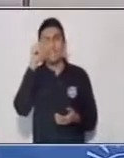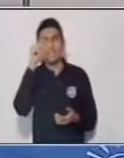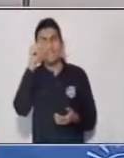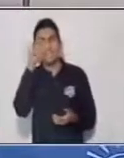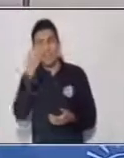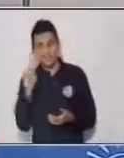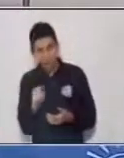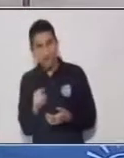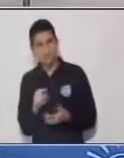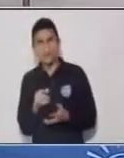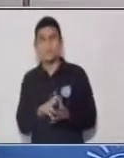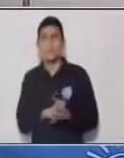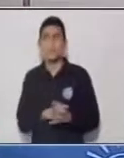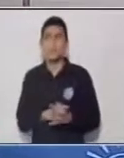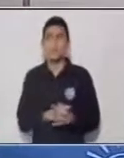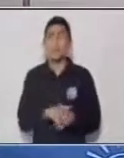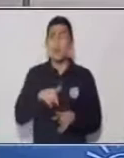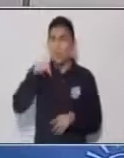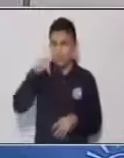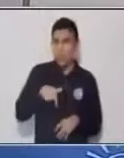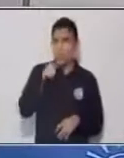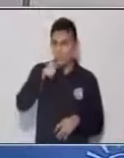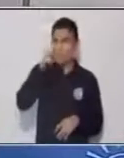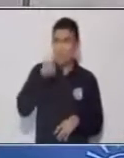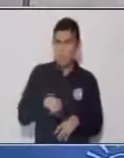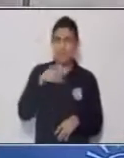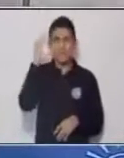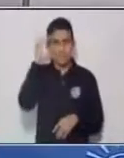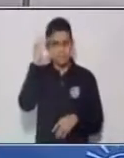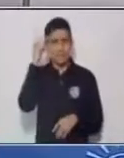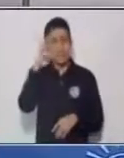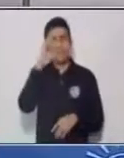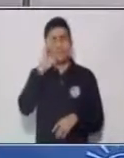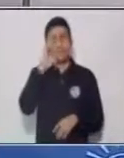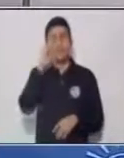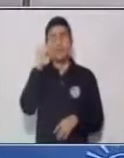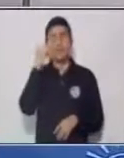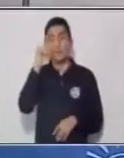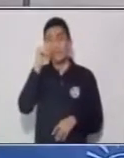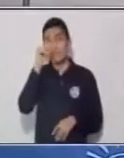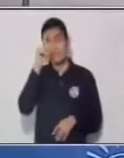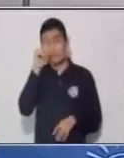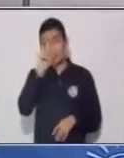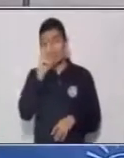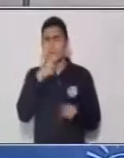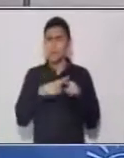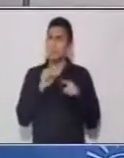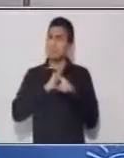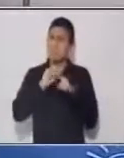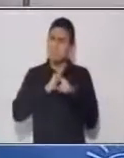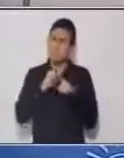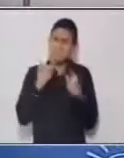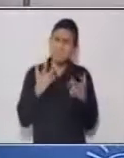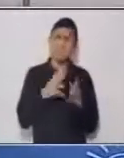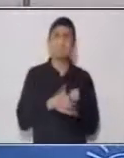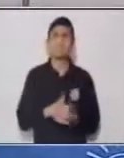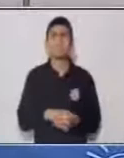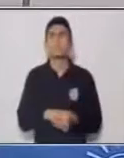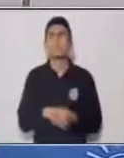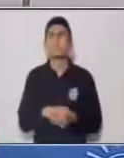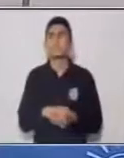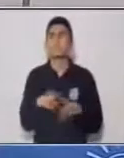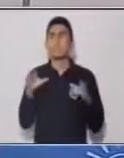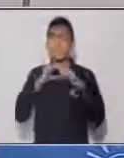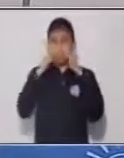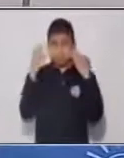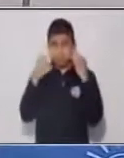estar el día de hoy acá tenemos que saber derivar, aunque vamos a repasar también los teoremas de derivada.